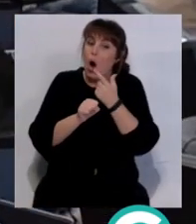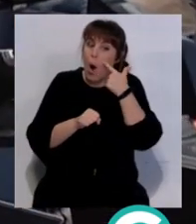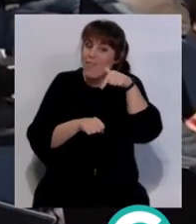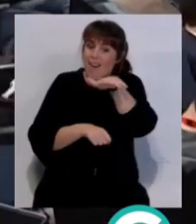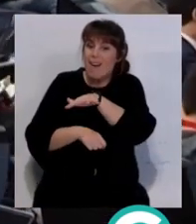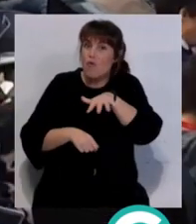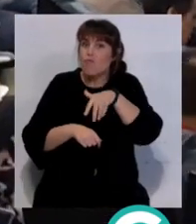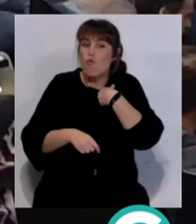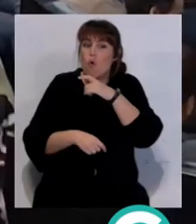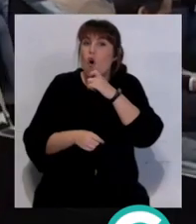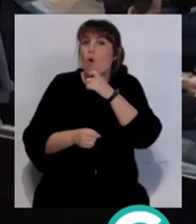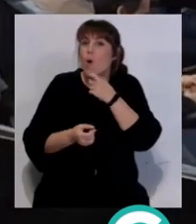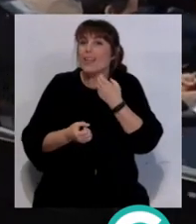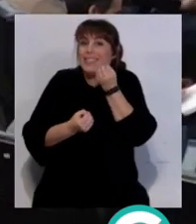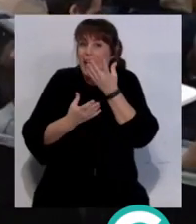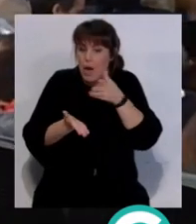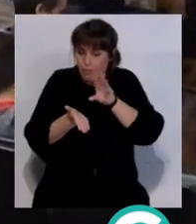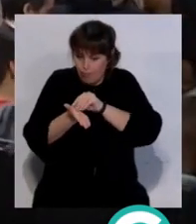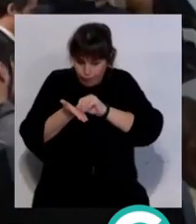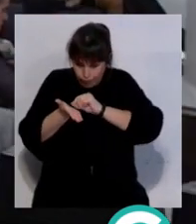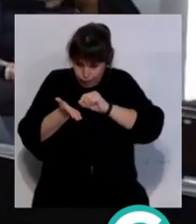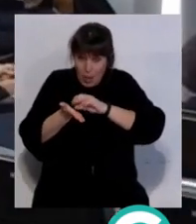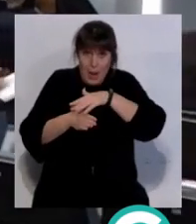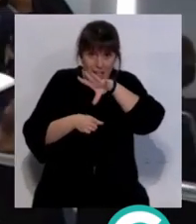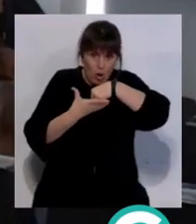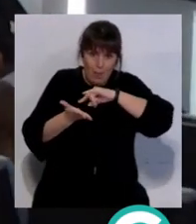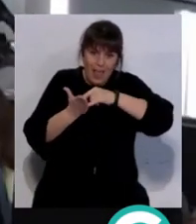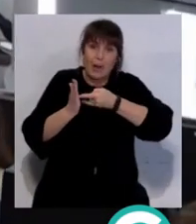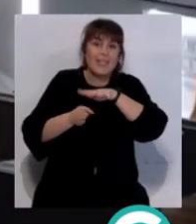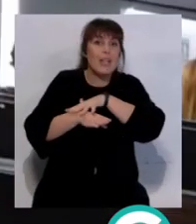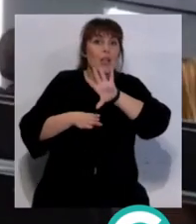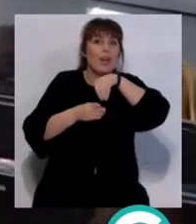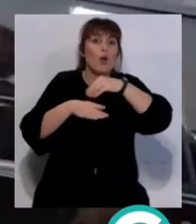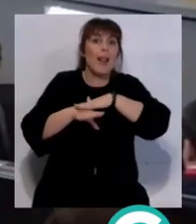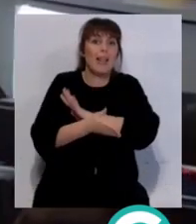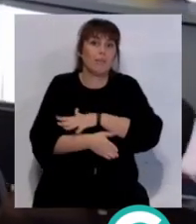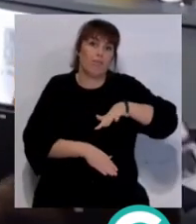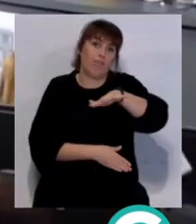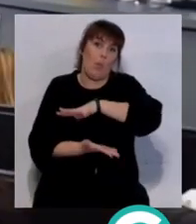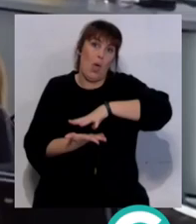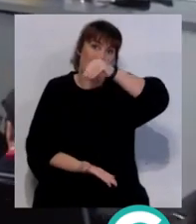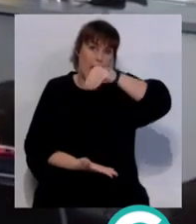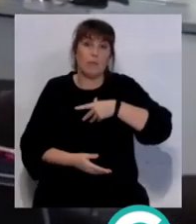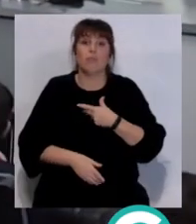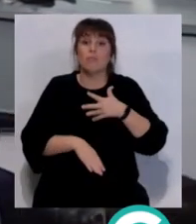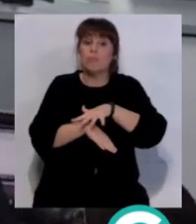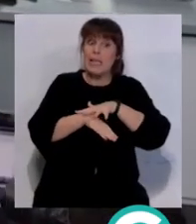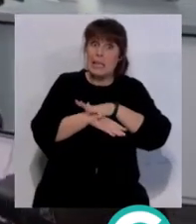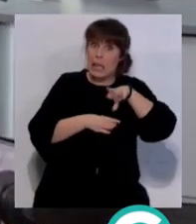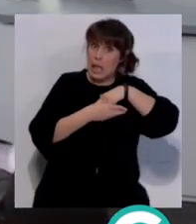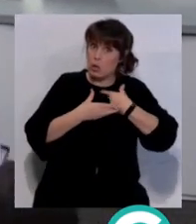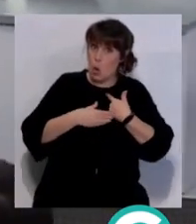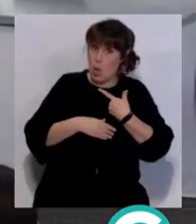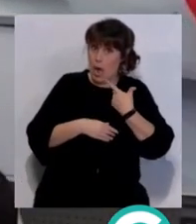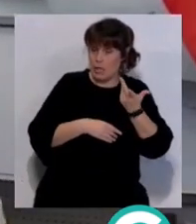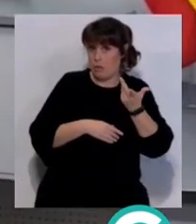actúan contra el narcotráfico dentro del plan del Ministerio del Interior para el campo de Gibraltar. La ministra portavoz del Gobierno,